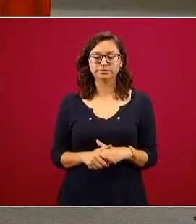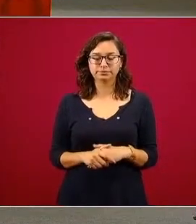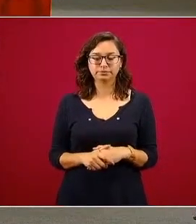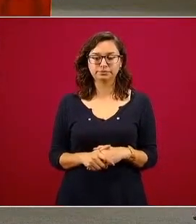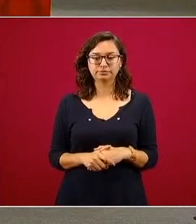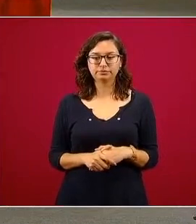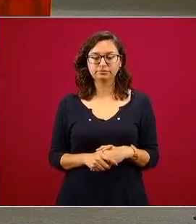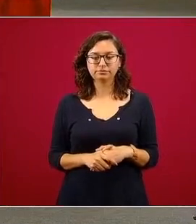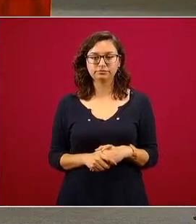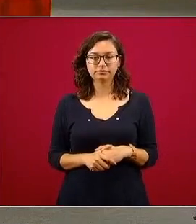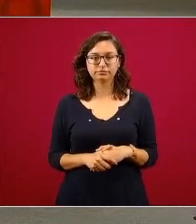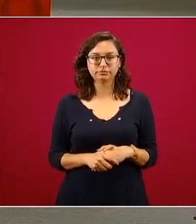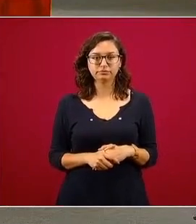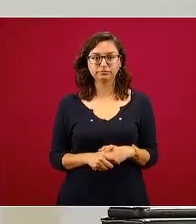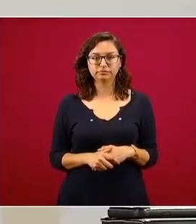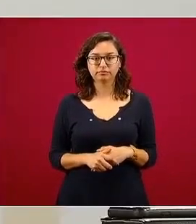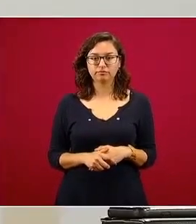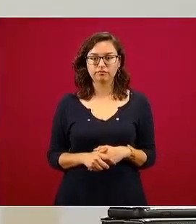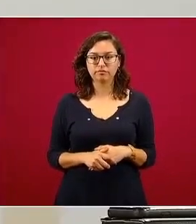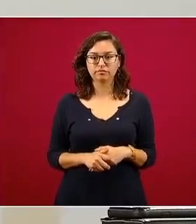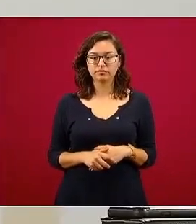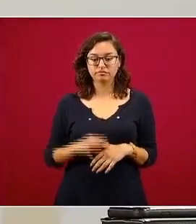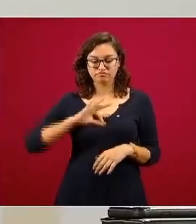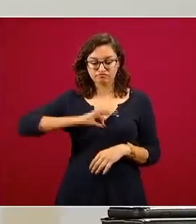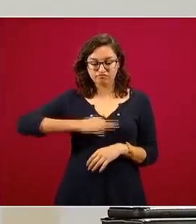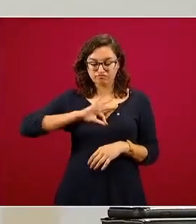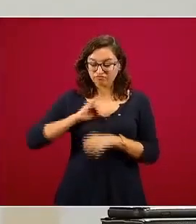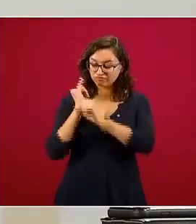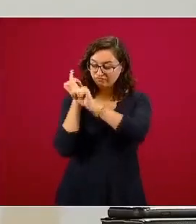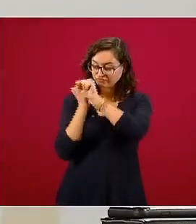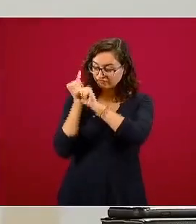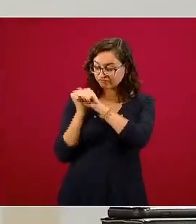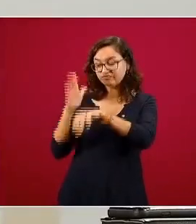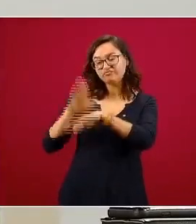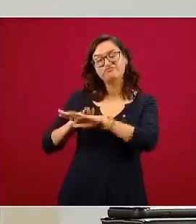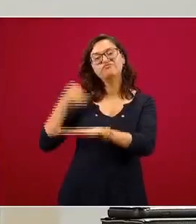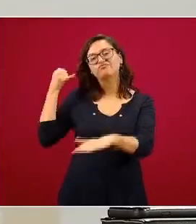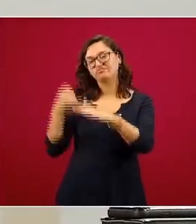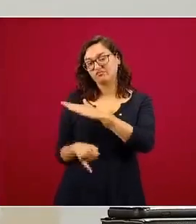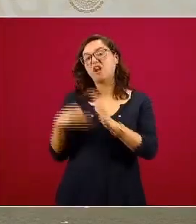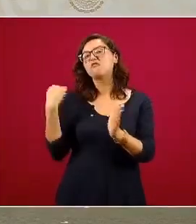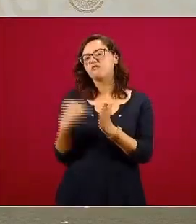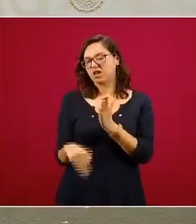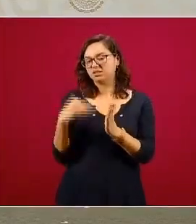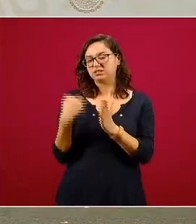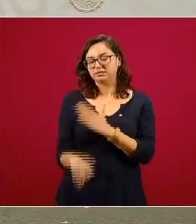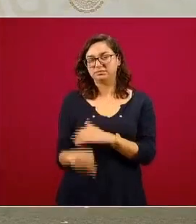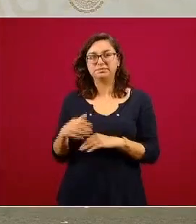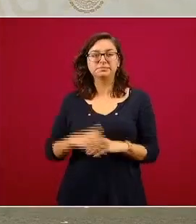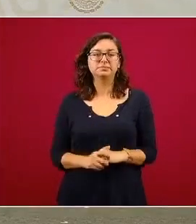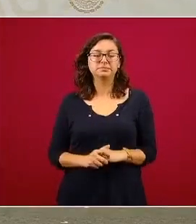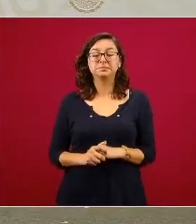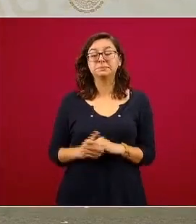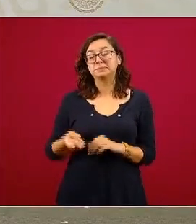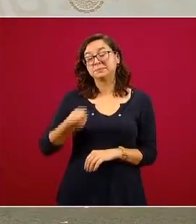mucho que estudiar y aprender del virus. Cuando un virus,